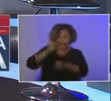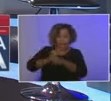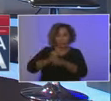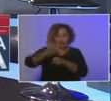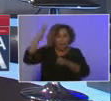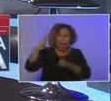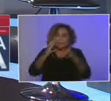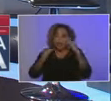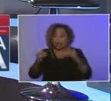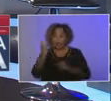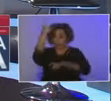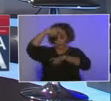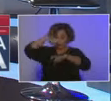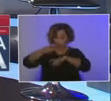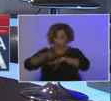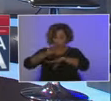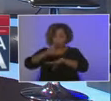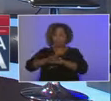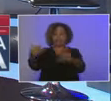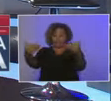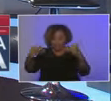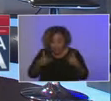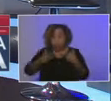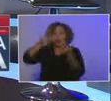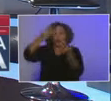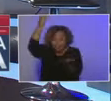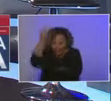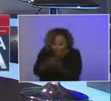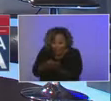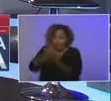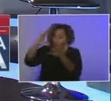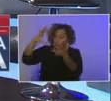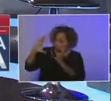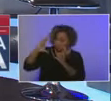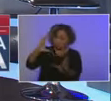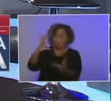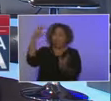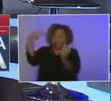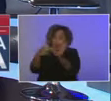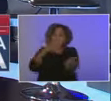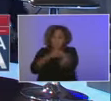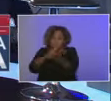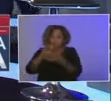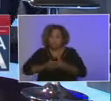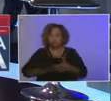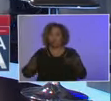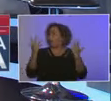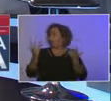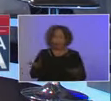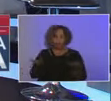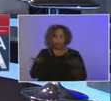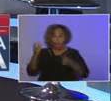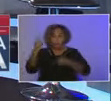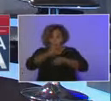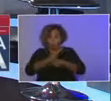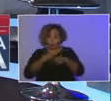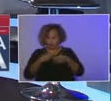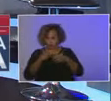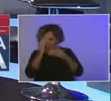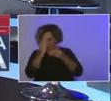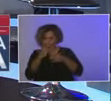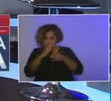historias, por primera vez en Puerto Rico tenemos el dinero, 3.000 millones de dólares. Hoy, para ir ya